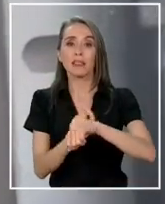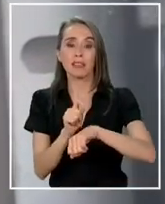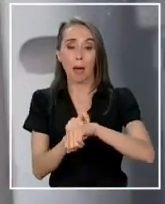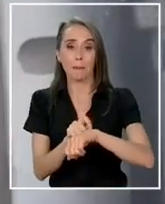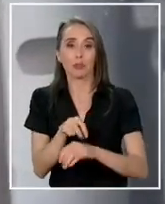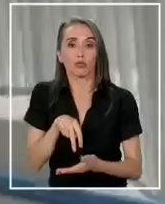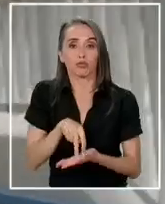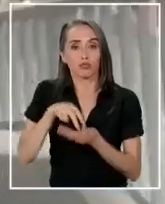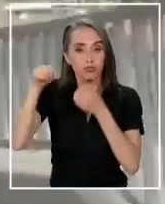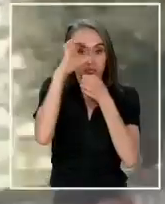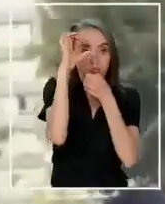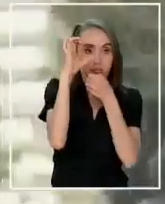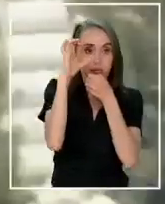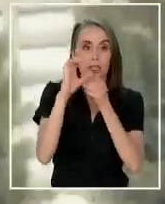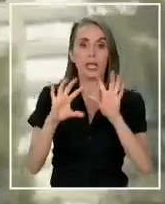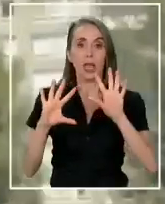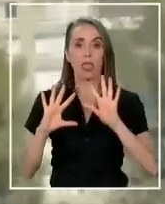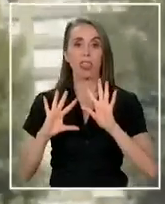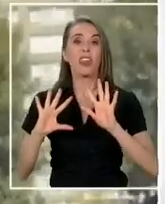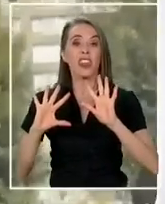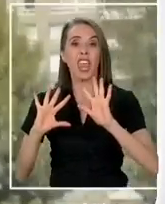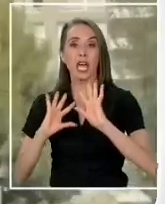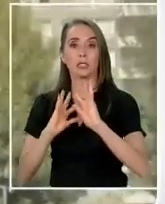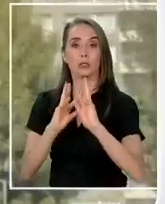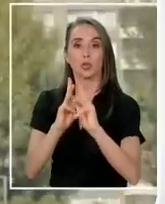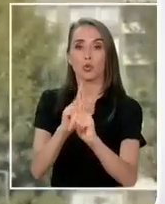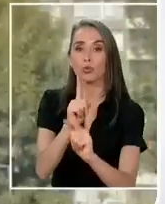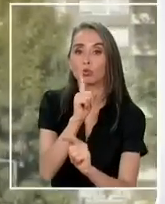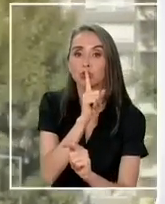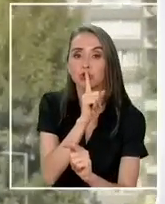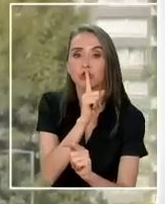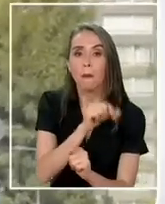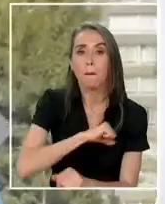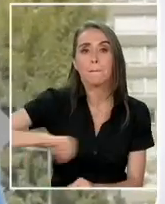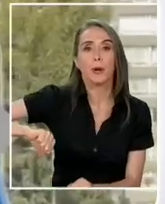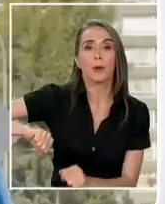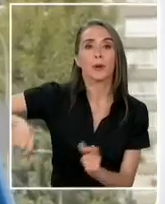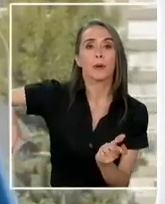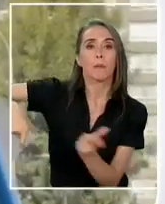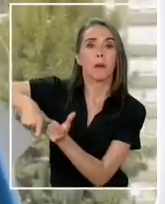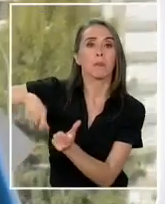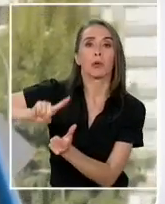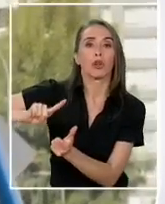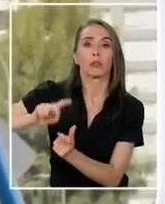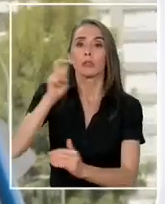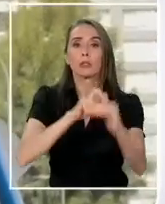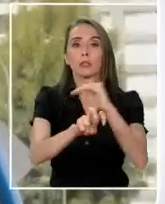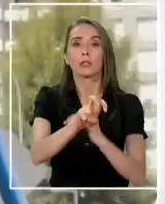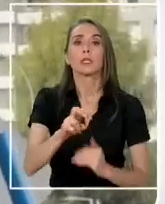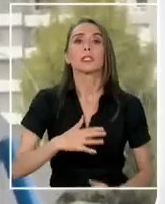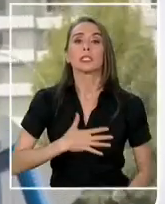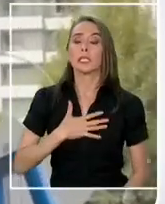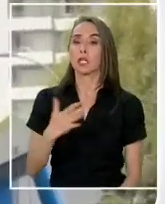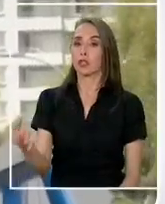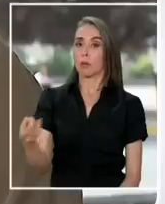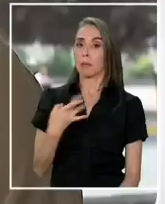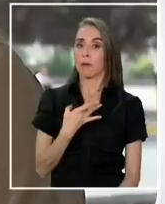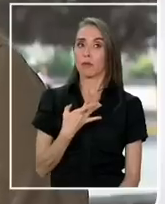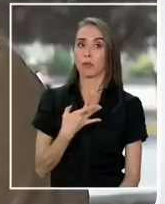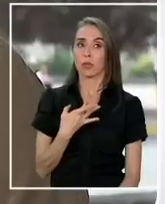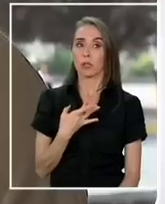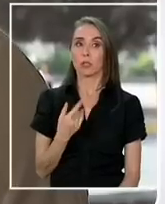permanecimos en el lugar fueron diez las personas que se escabulleron para no pagar su pasaje porque